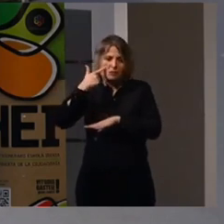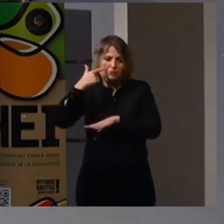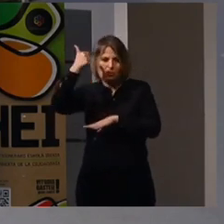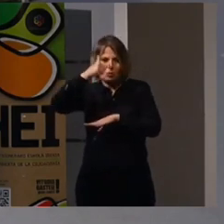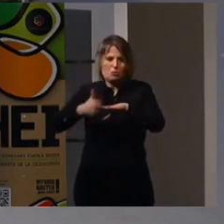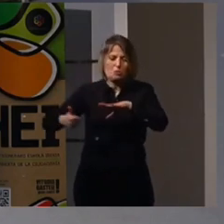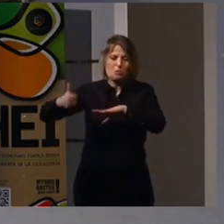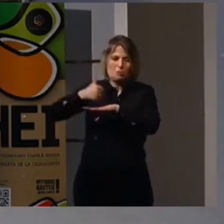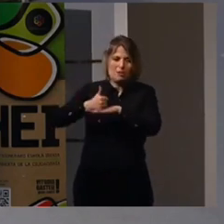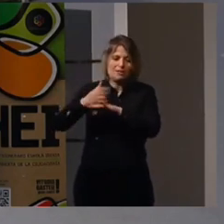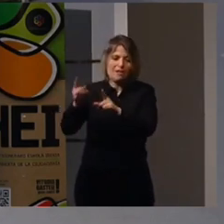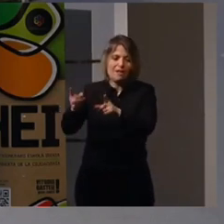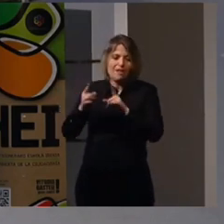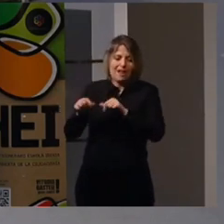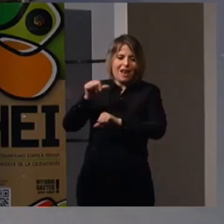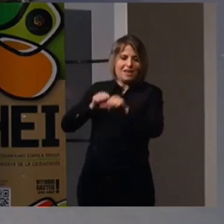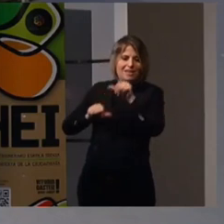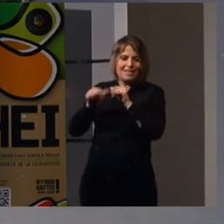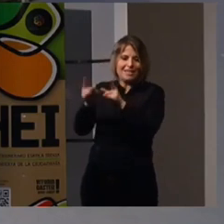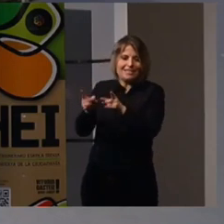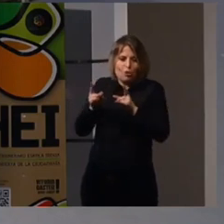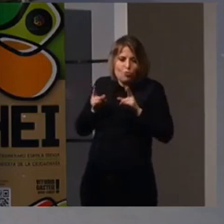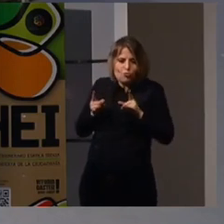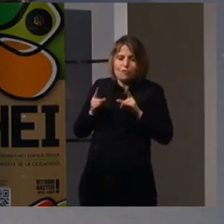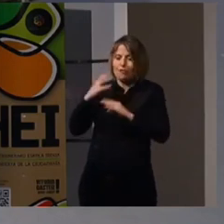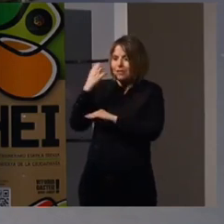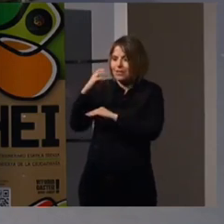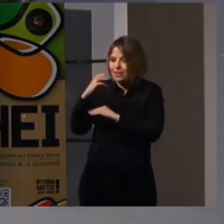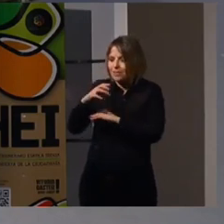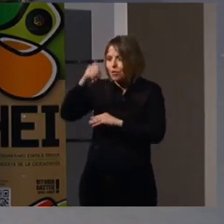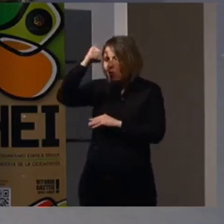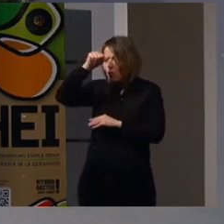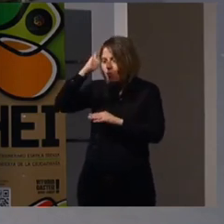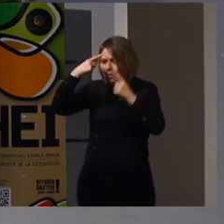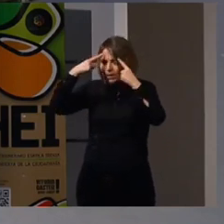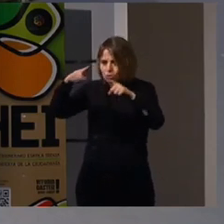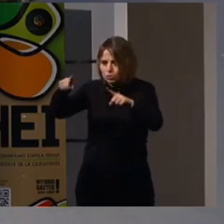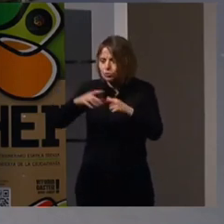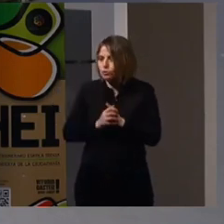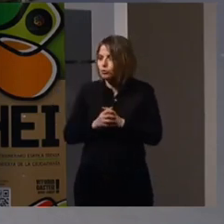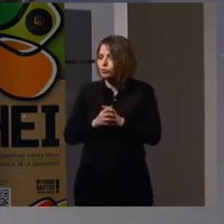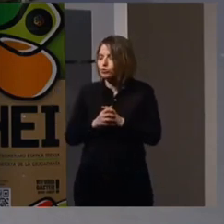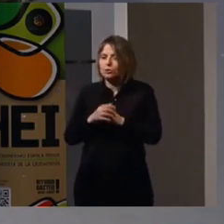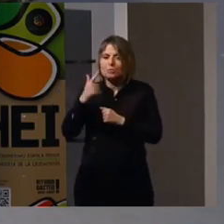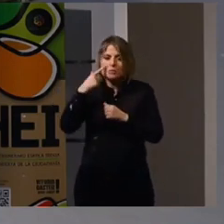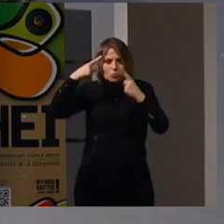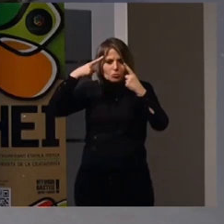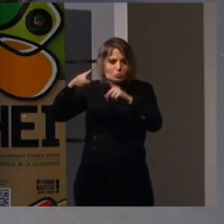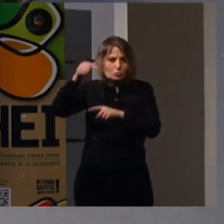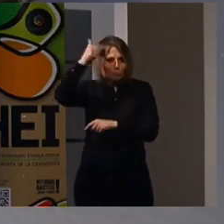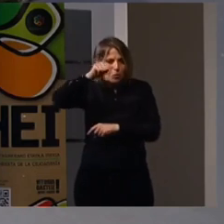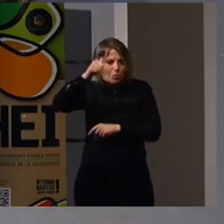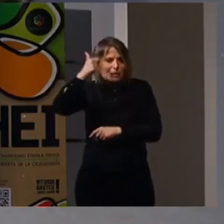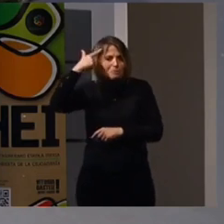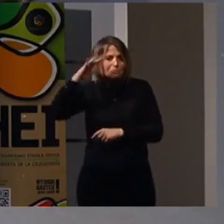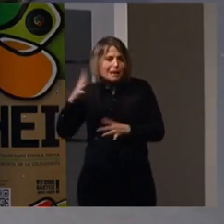que son estos artistas del ligue, ¿no? de la seducción científica y los hombres que se van por su cuenta, ¿no? Los men going on their own way, hay una